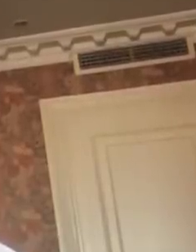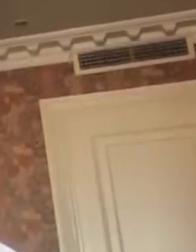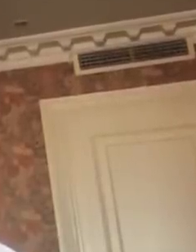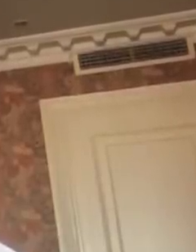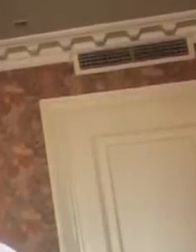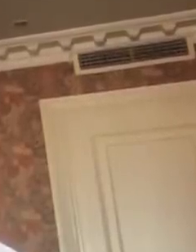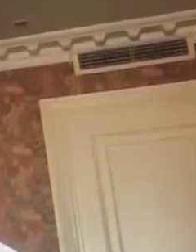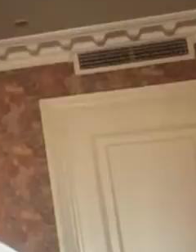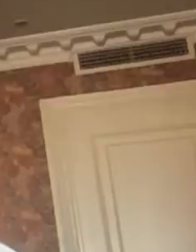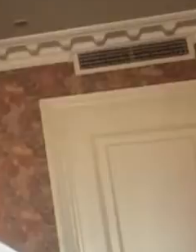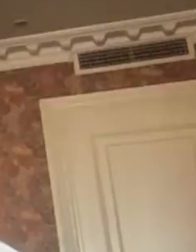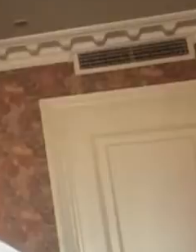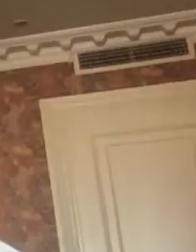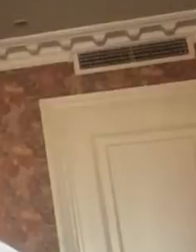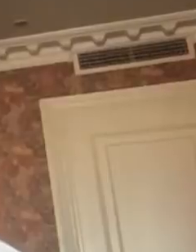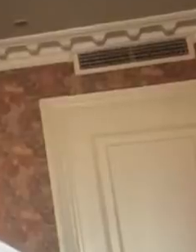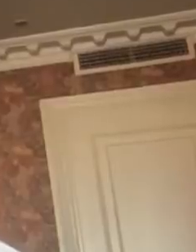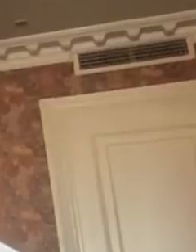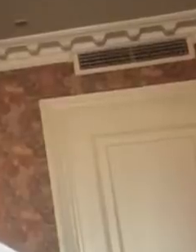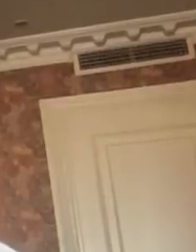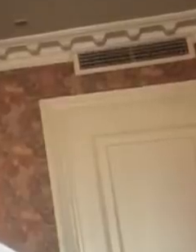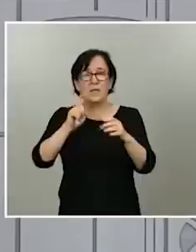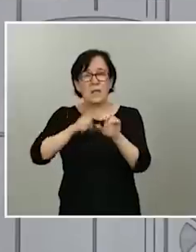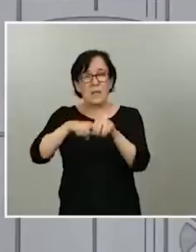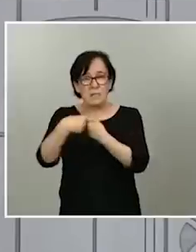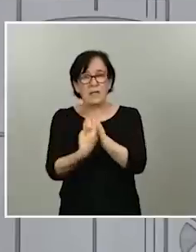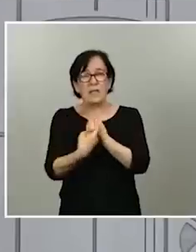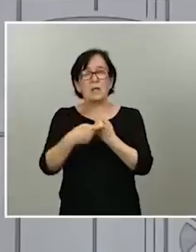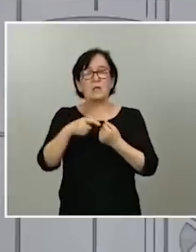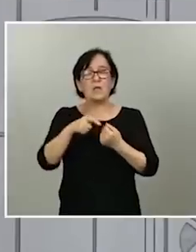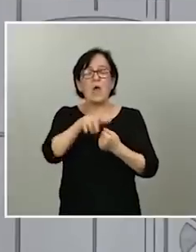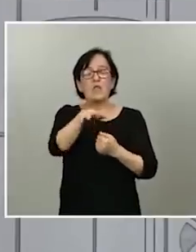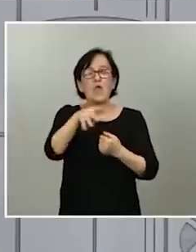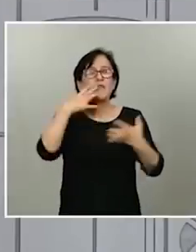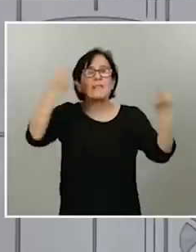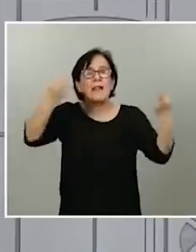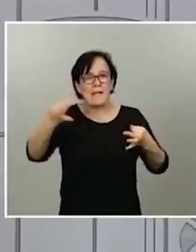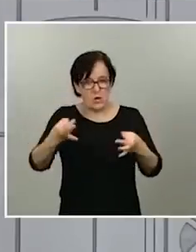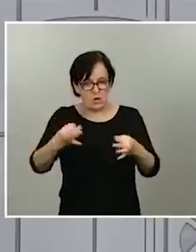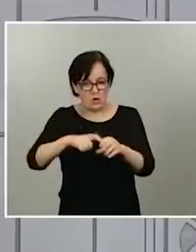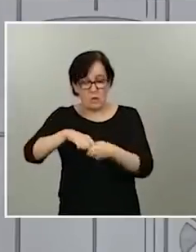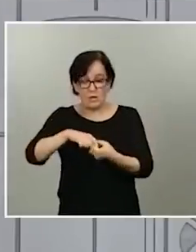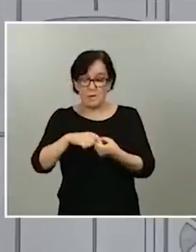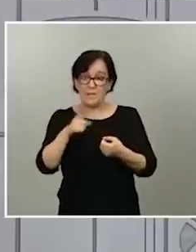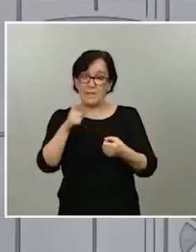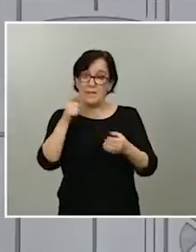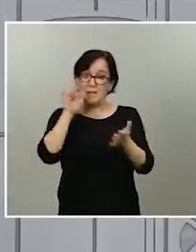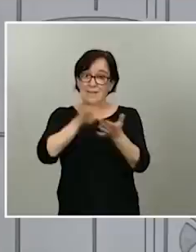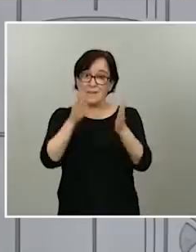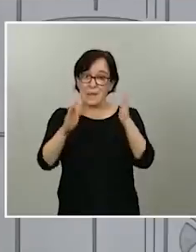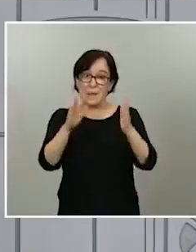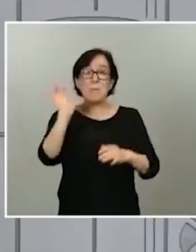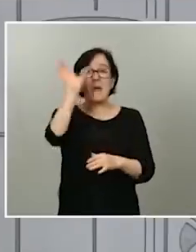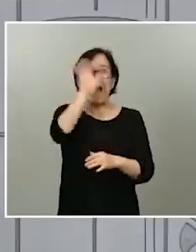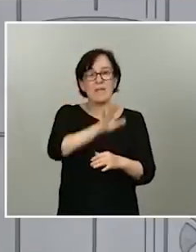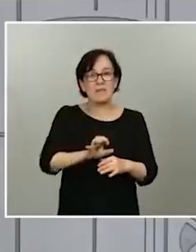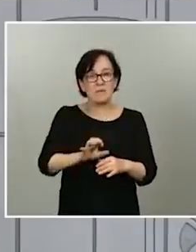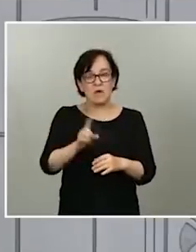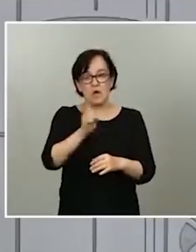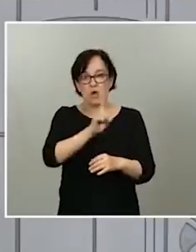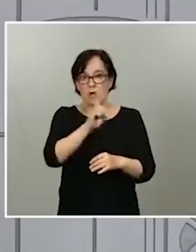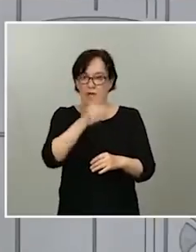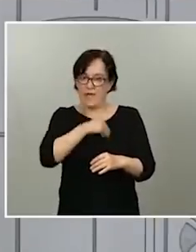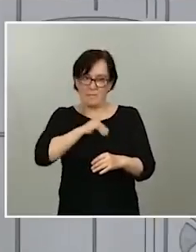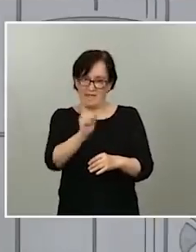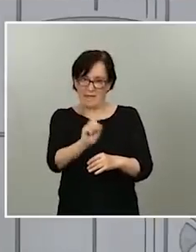fíjate, hace dos semanas el Deutsche Bank, el mayor banco de Alemania, publicó un